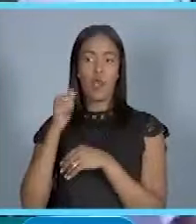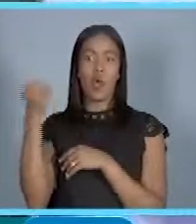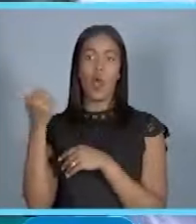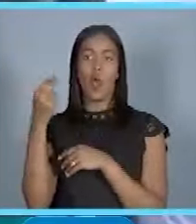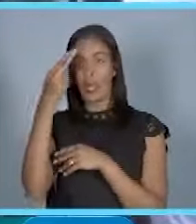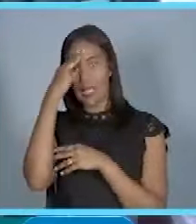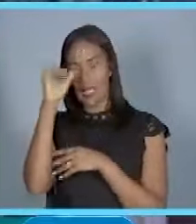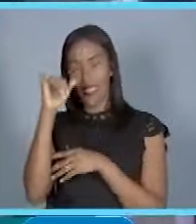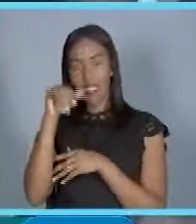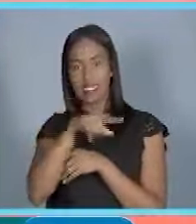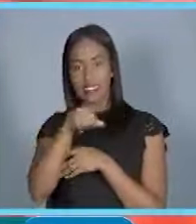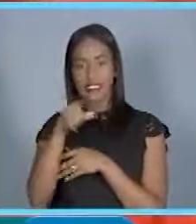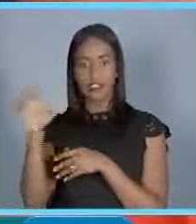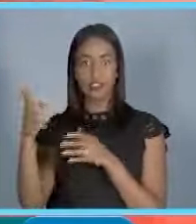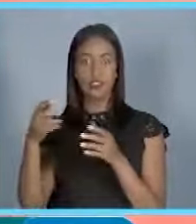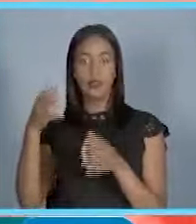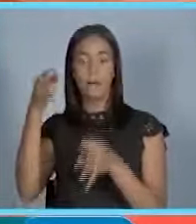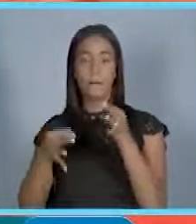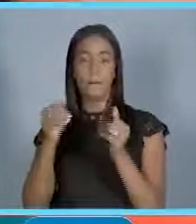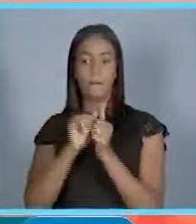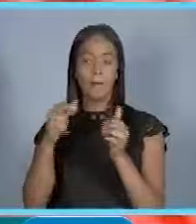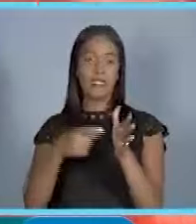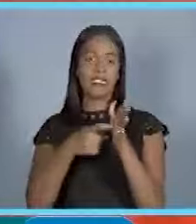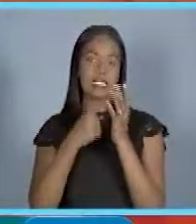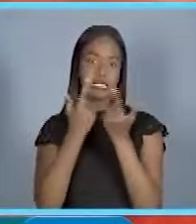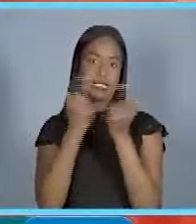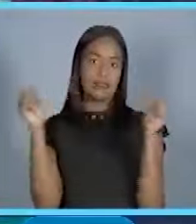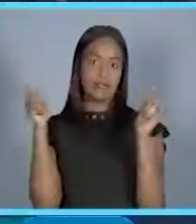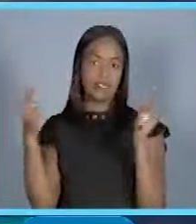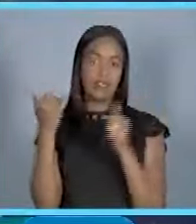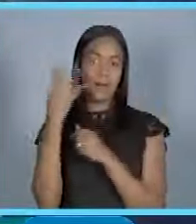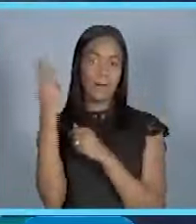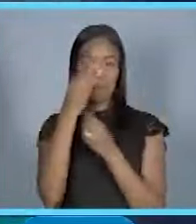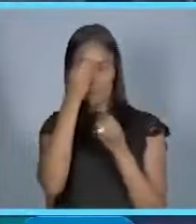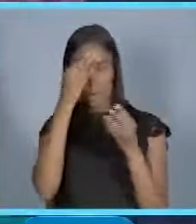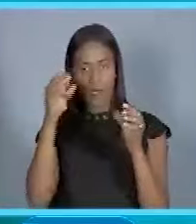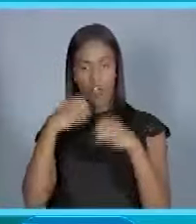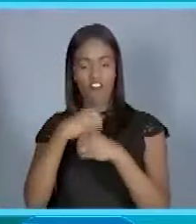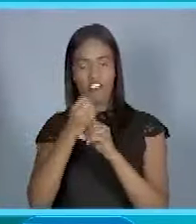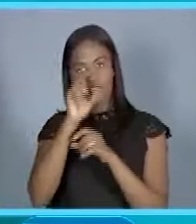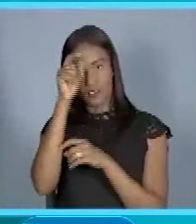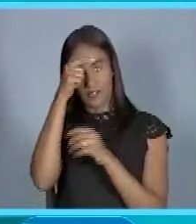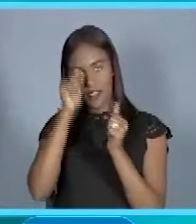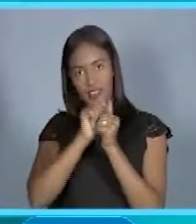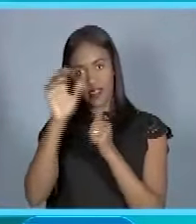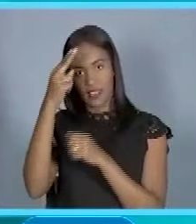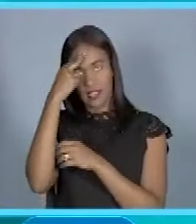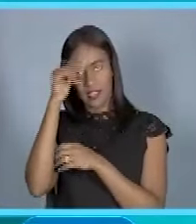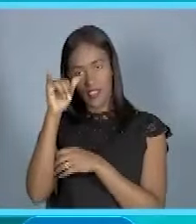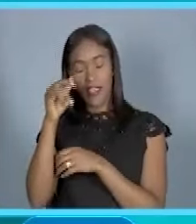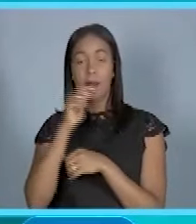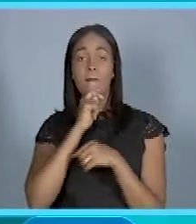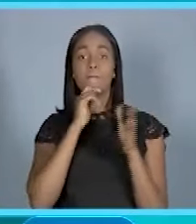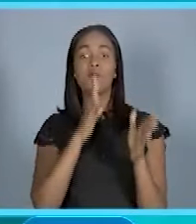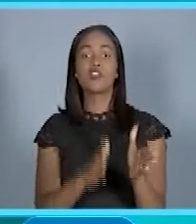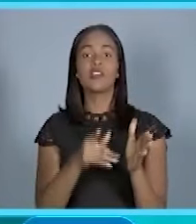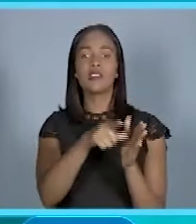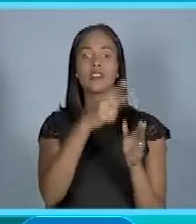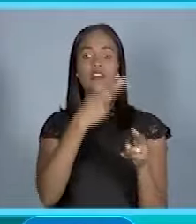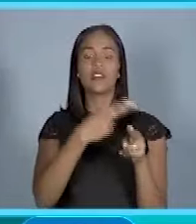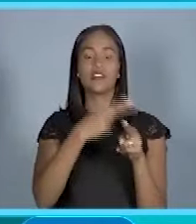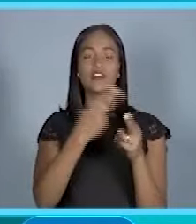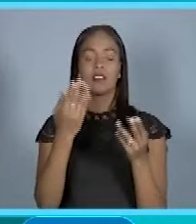y sus colegas exigen su liberación. Así lo anunció este miércoles una oficina gubernamental de Haití. El periodista fue